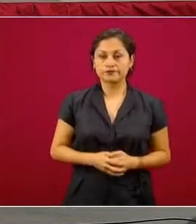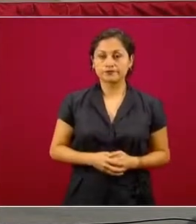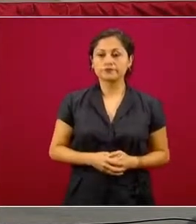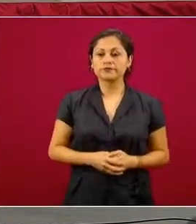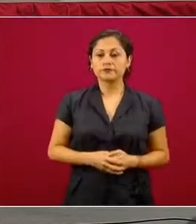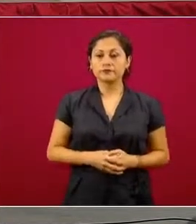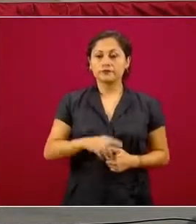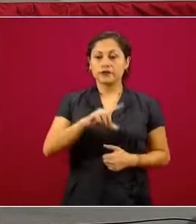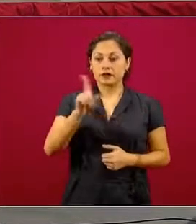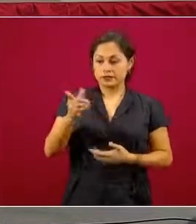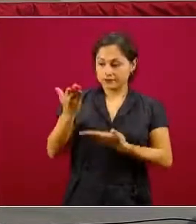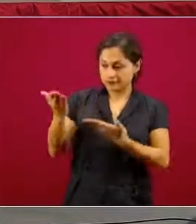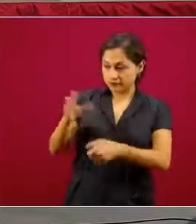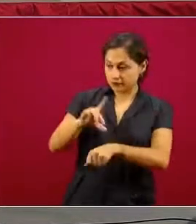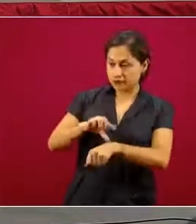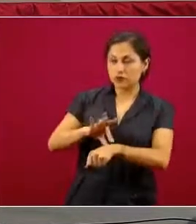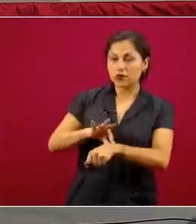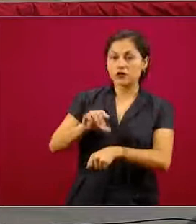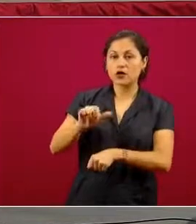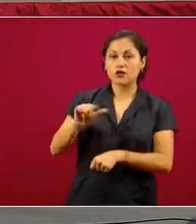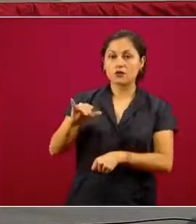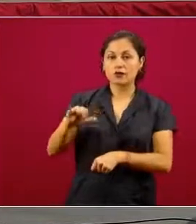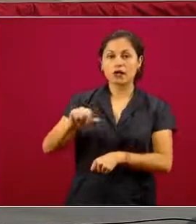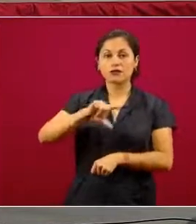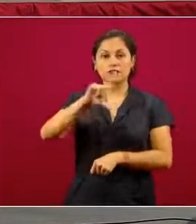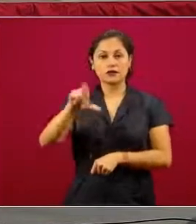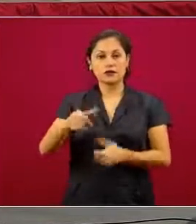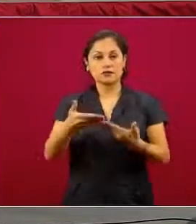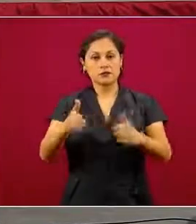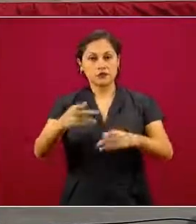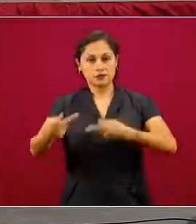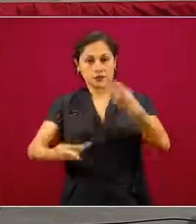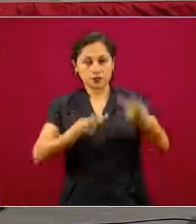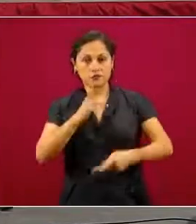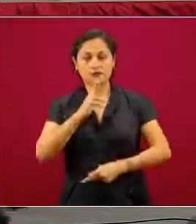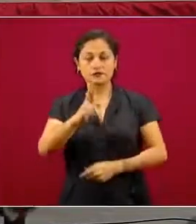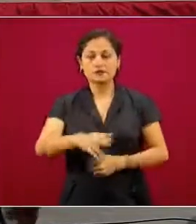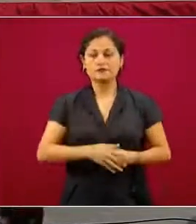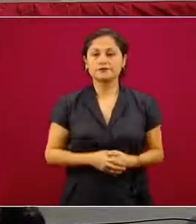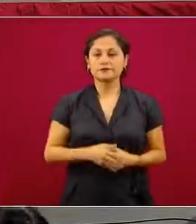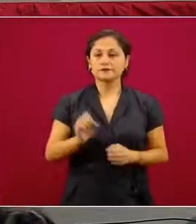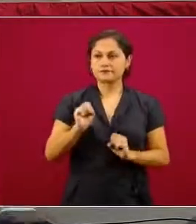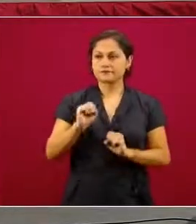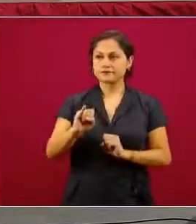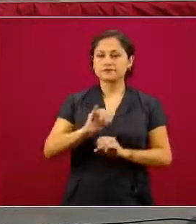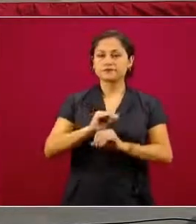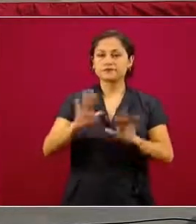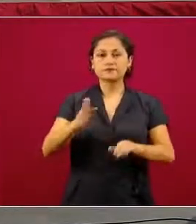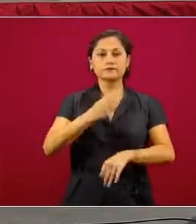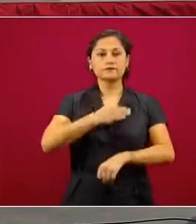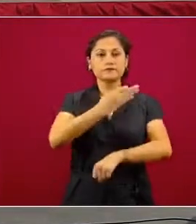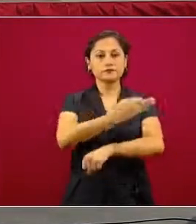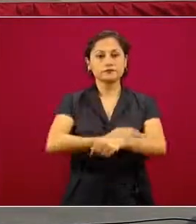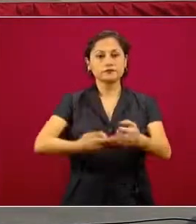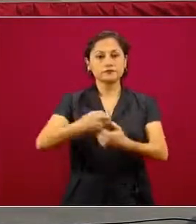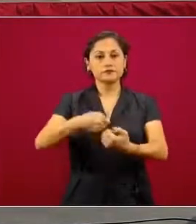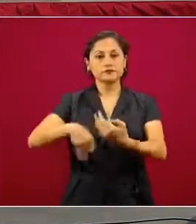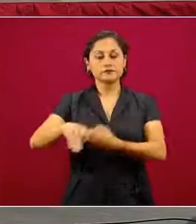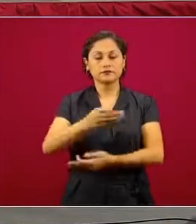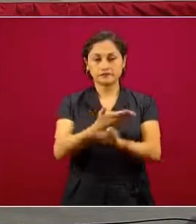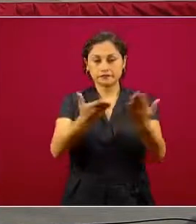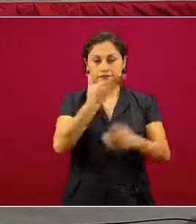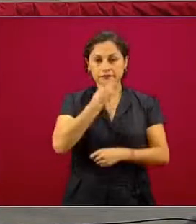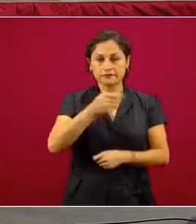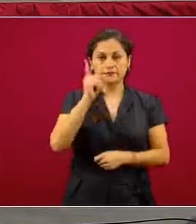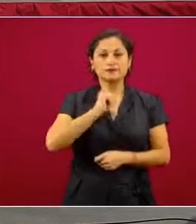y comentarios. Señor secretario, muy buenas tardes a todas y a todos. Bienvenidos a la conferencia vespertina